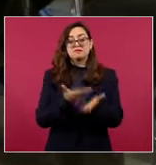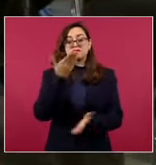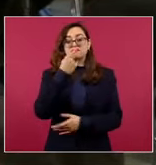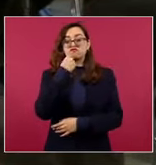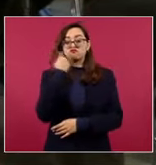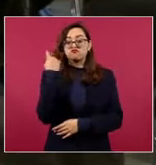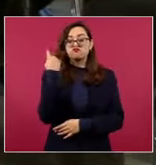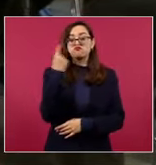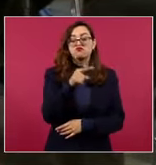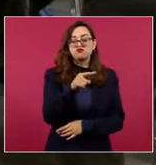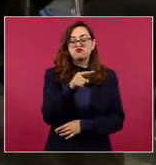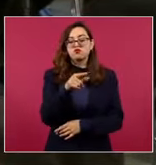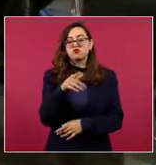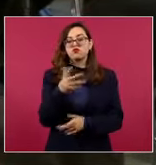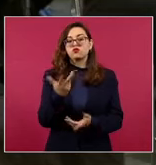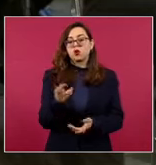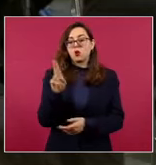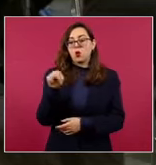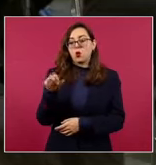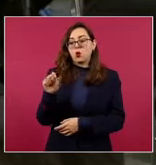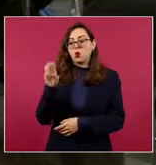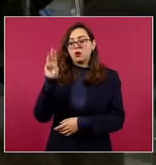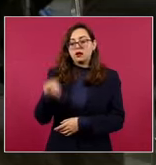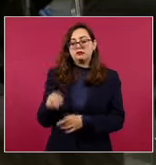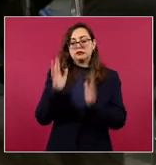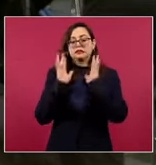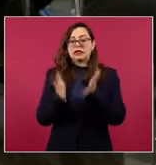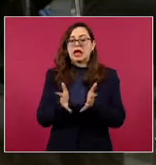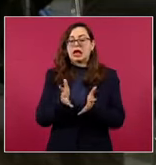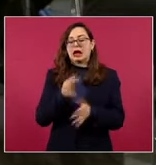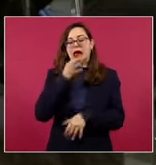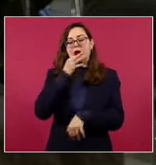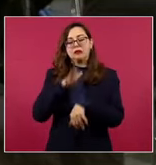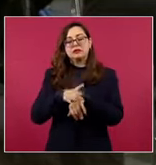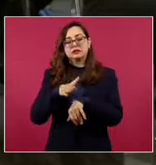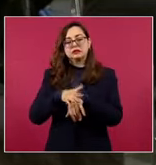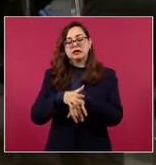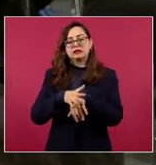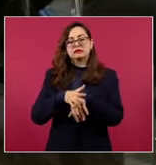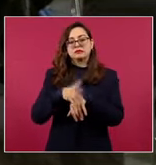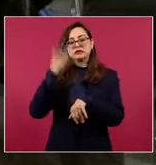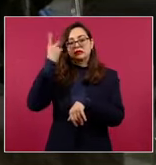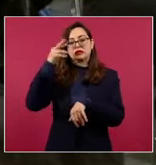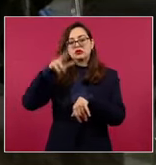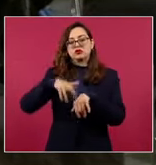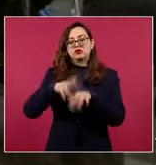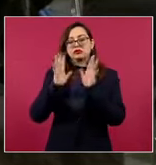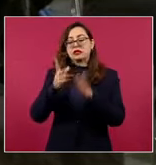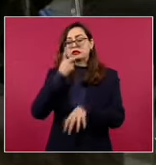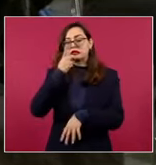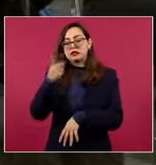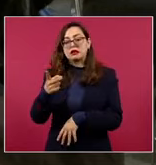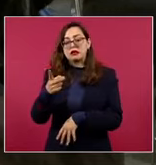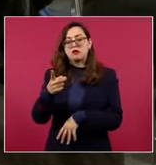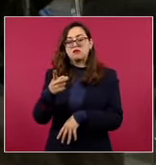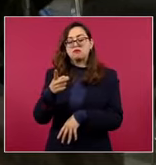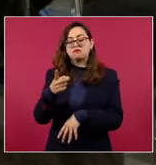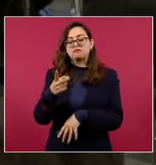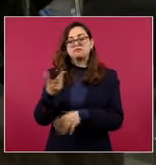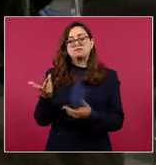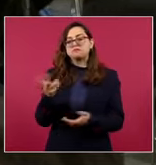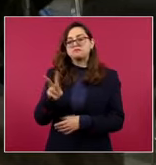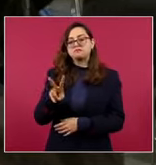por parte de la ministra, también la UNAM ya sale a decir que el rector Enrique Graue sale a decir que bueno, pues